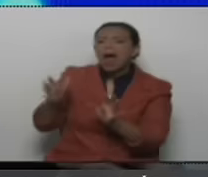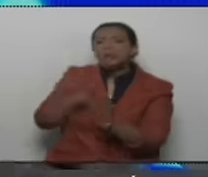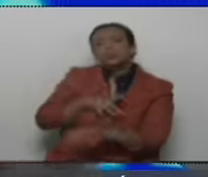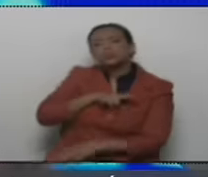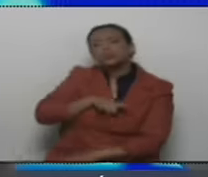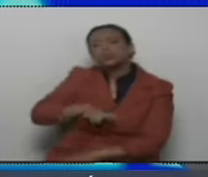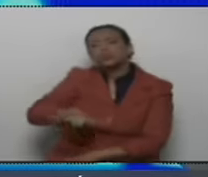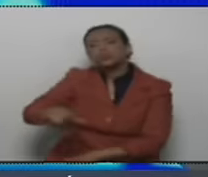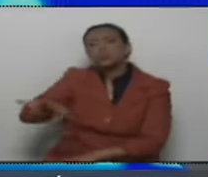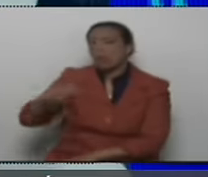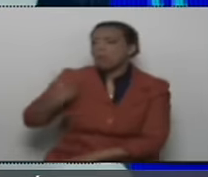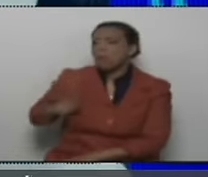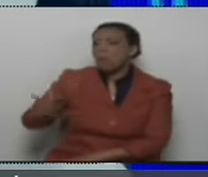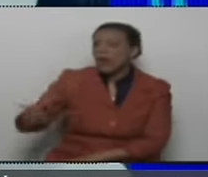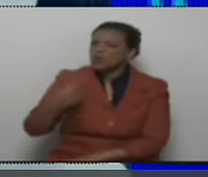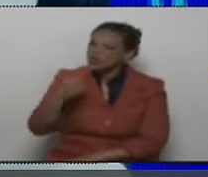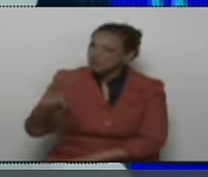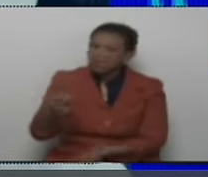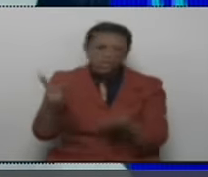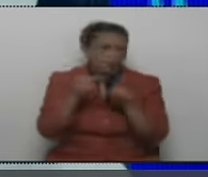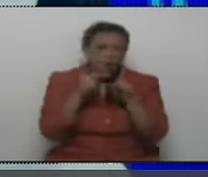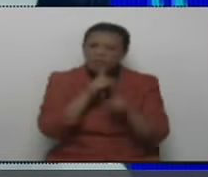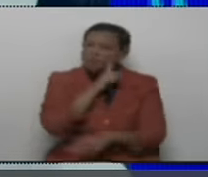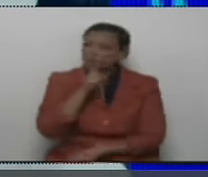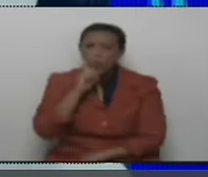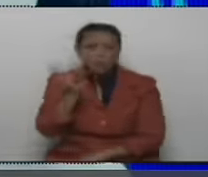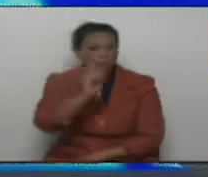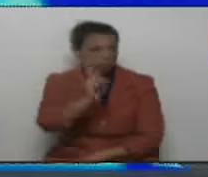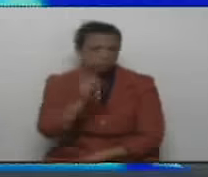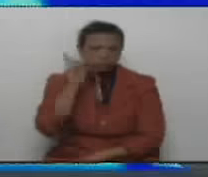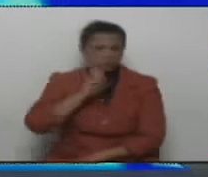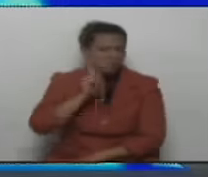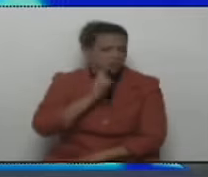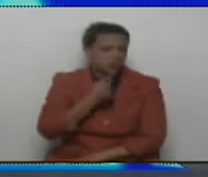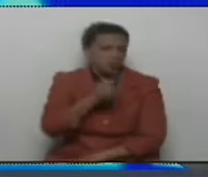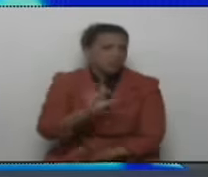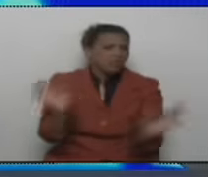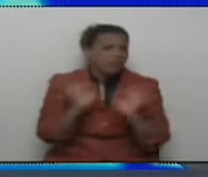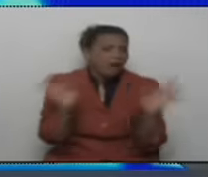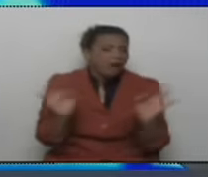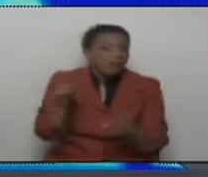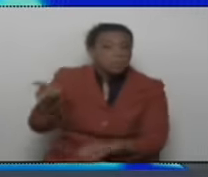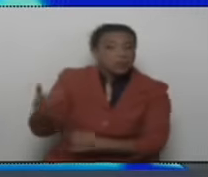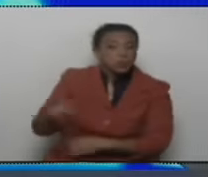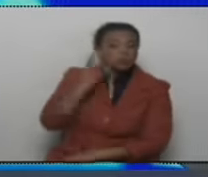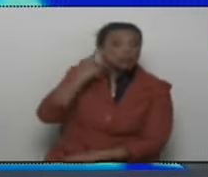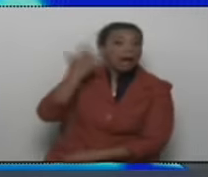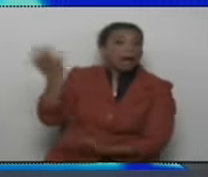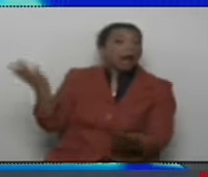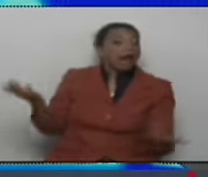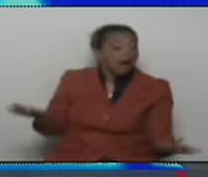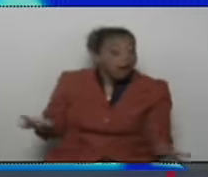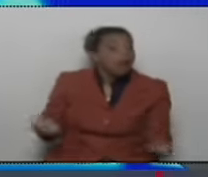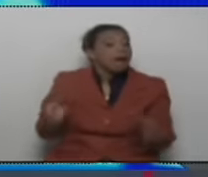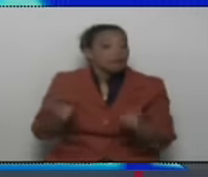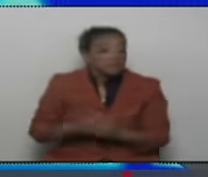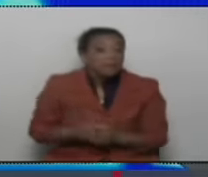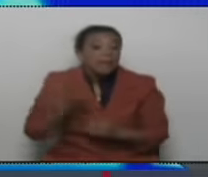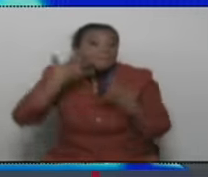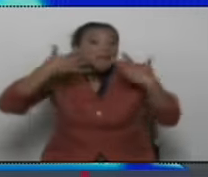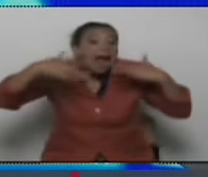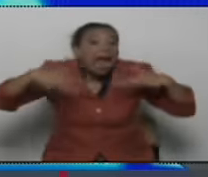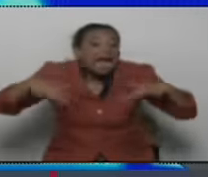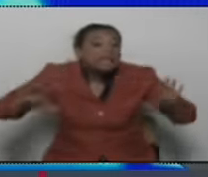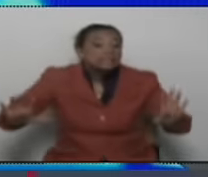hotel. Yo no he mencionado ningún hotel. Lo cual no solo se cae con los kilos, sino que pareciera que